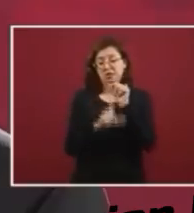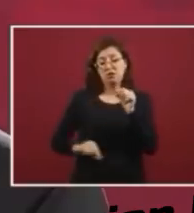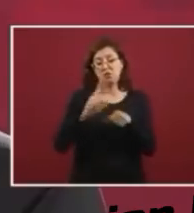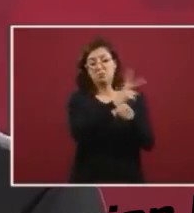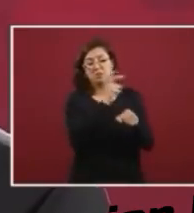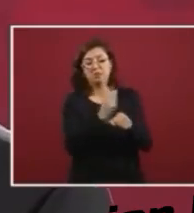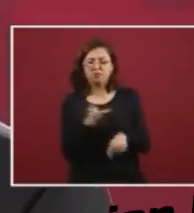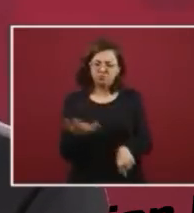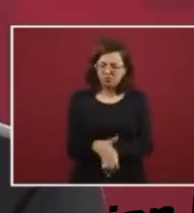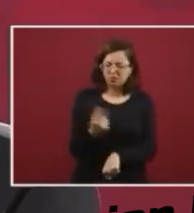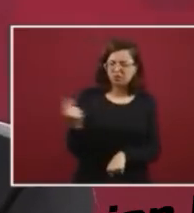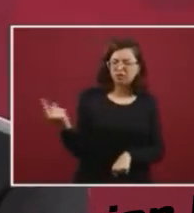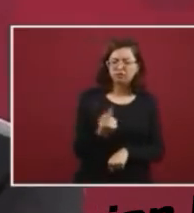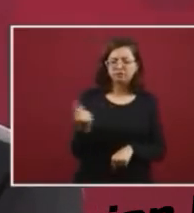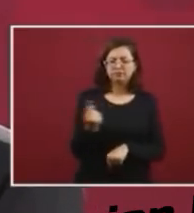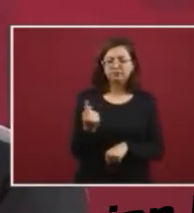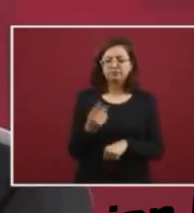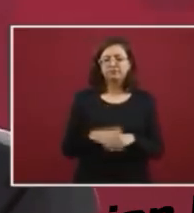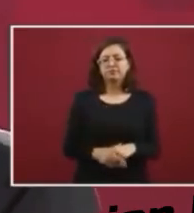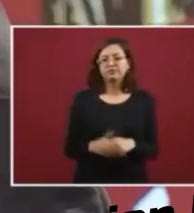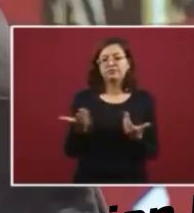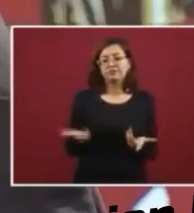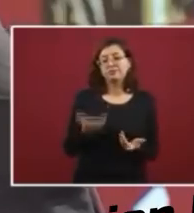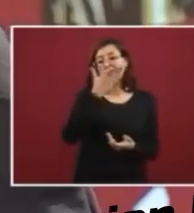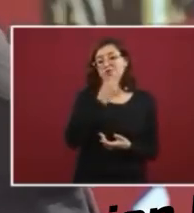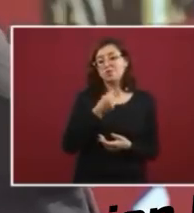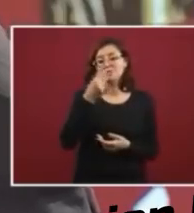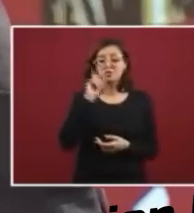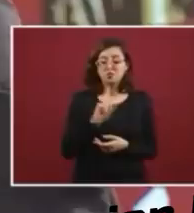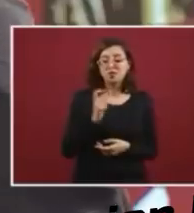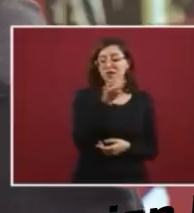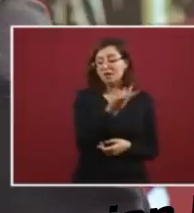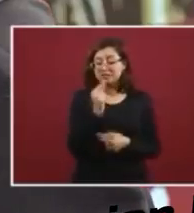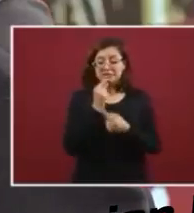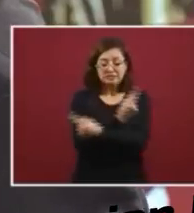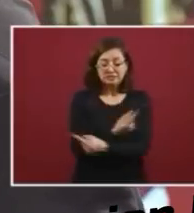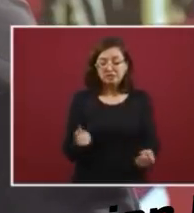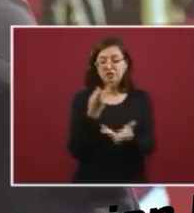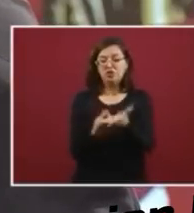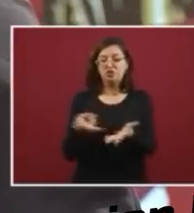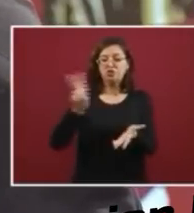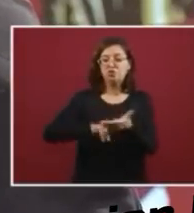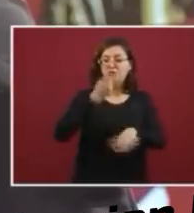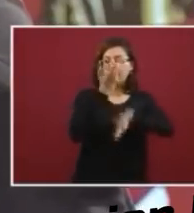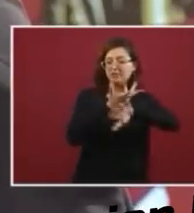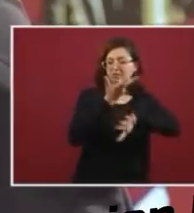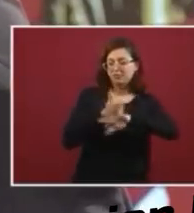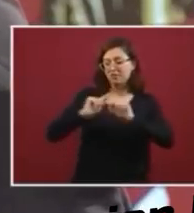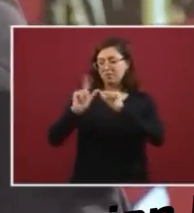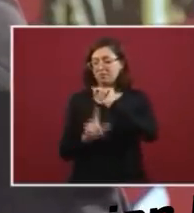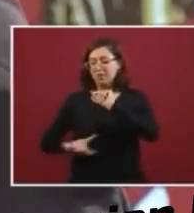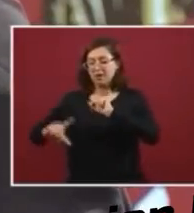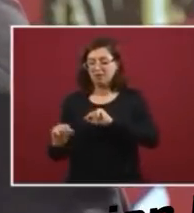esa iniciativa? Porque se trata de ciudadanos norteamericanos y no habría motivo para que